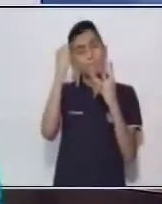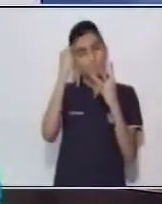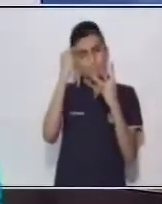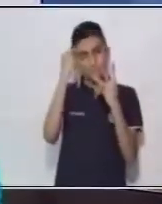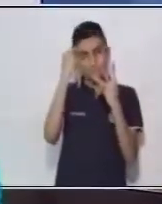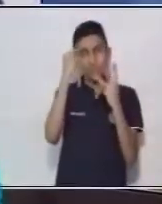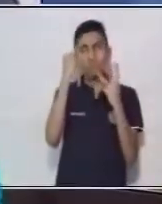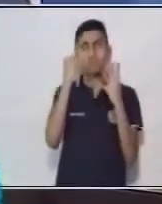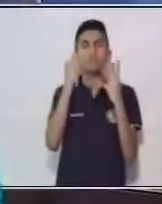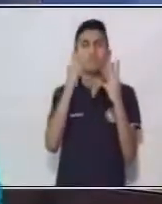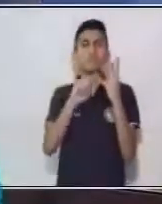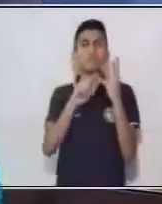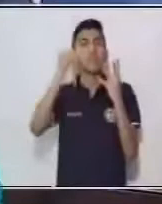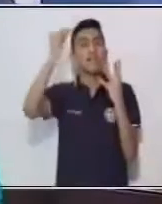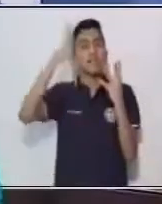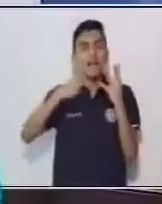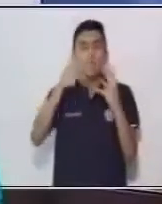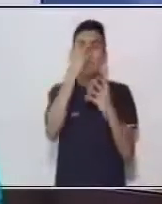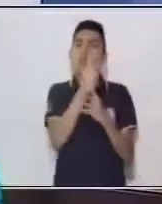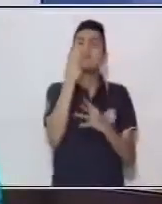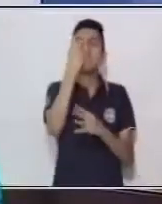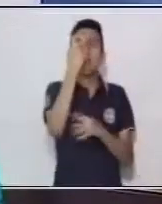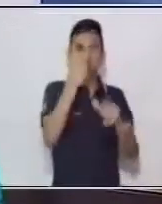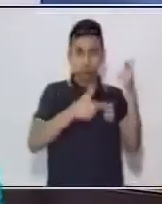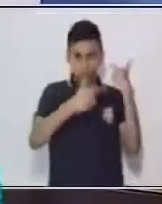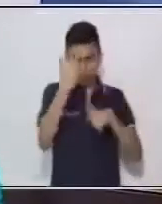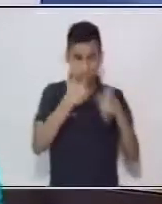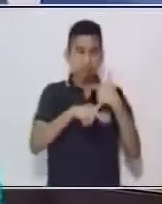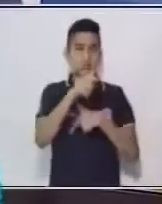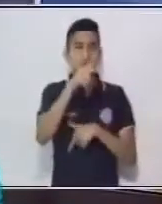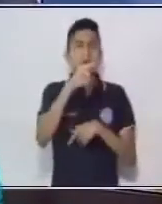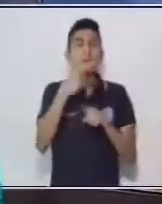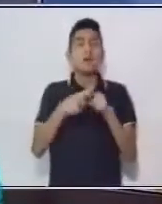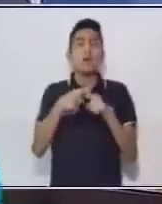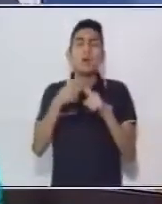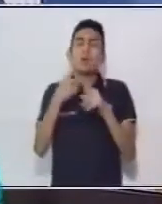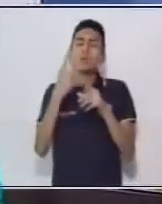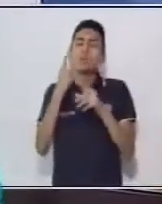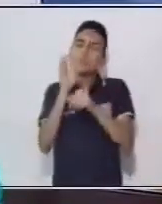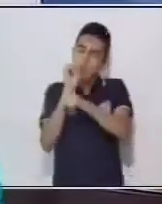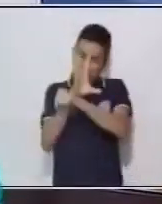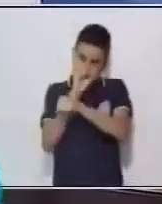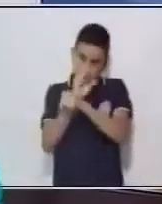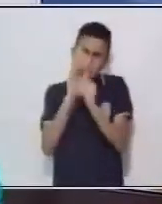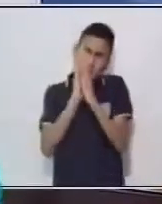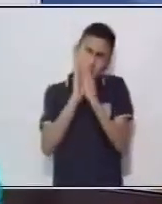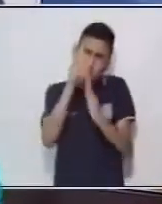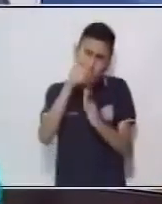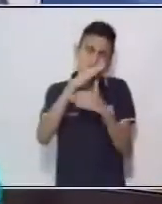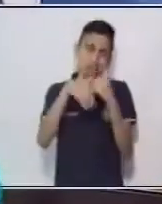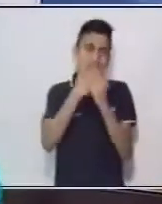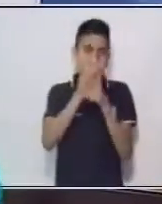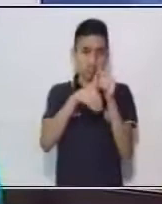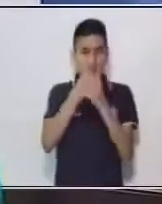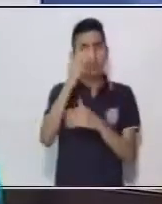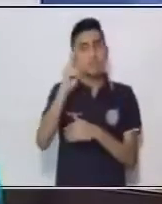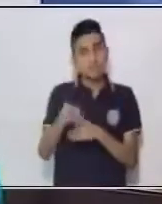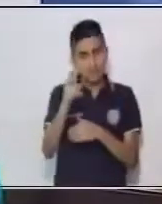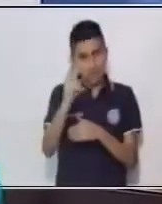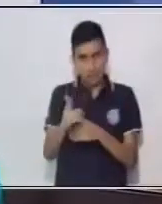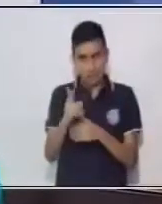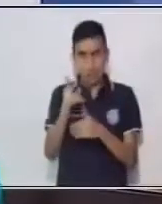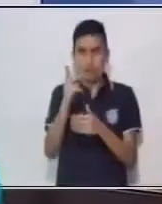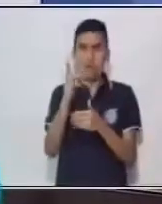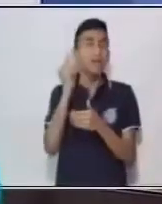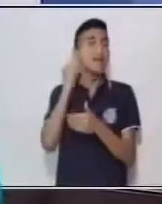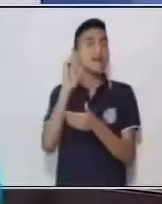lógico y la habilidad lingüística. Y antes de empezar, te recuerdo que laves constantemente tus manos o bien las desinfectes